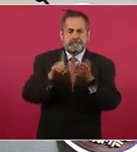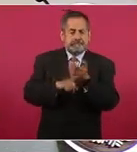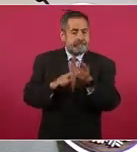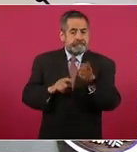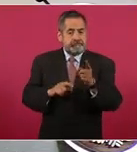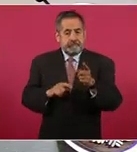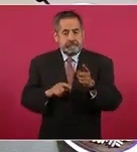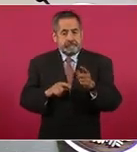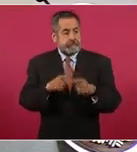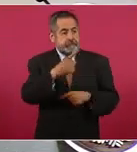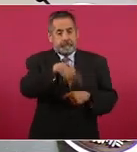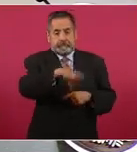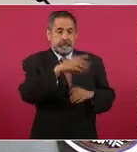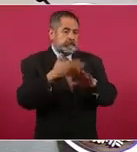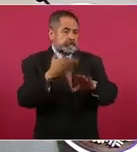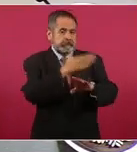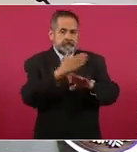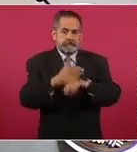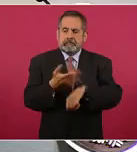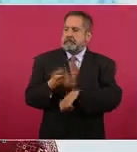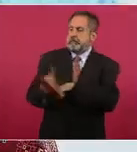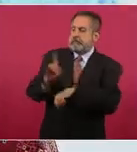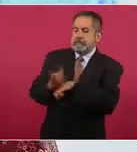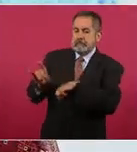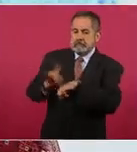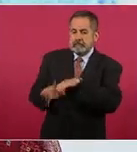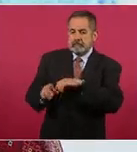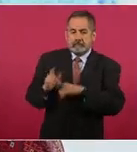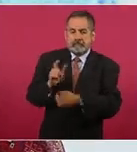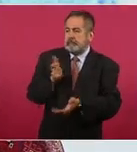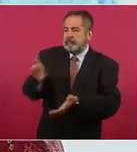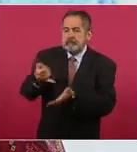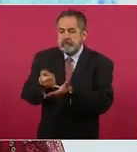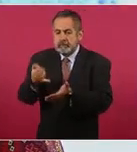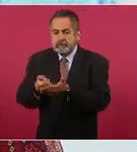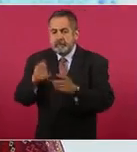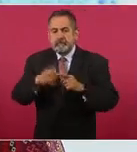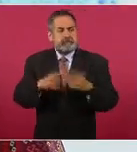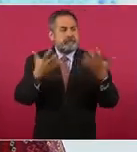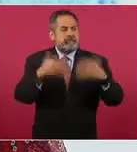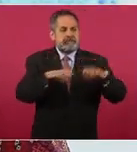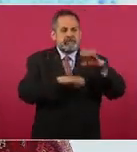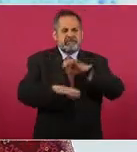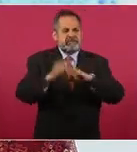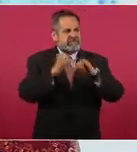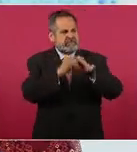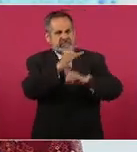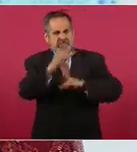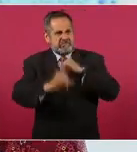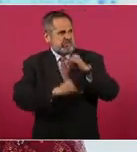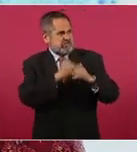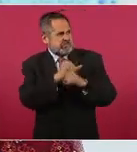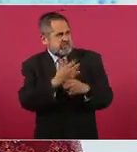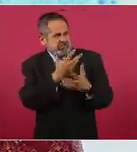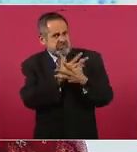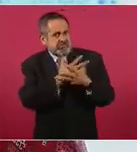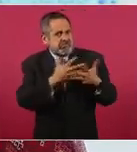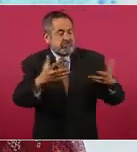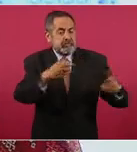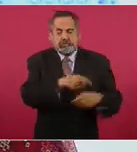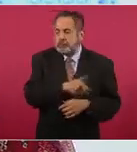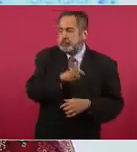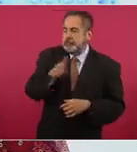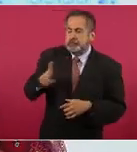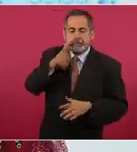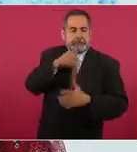Parte de las defraudaciones fiscales proviene de empresas transnacionales, porque son las operaciones internacionales o las